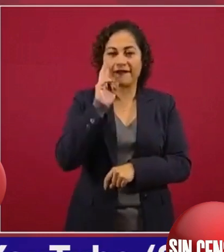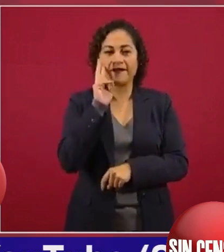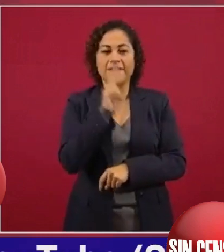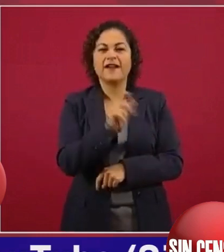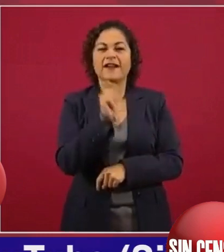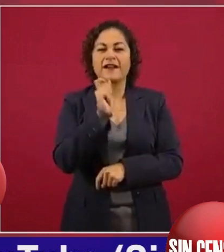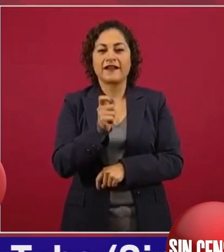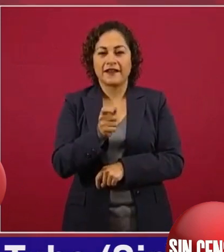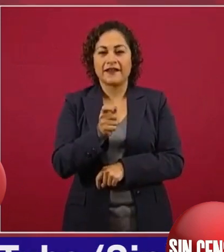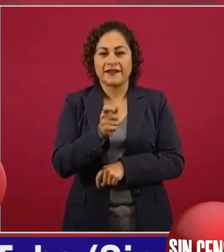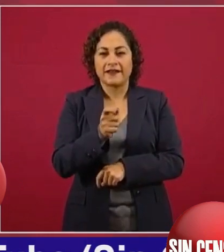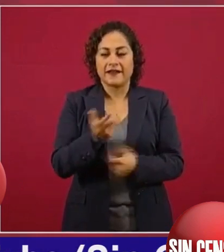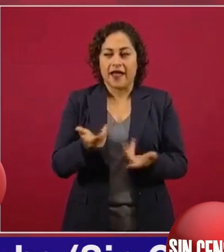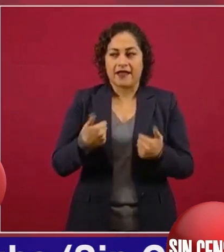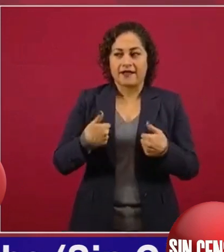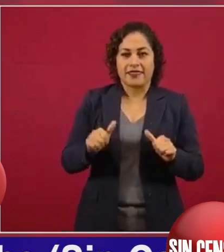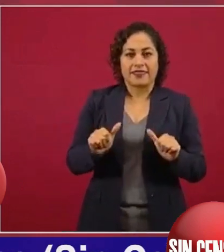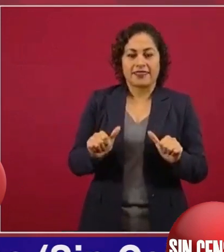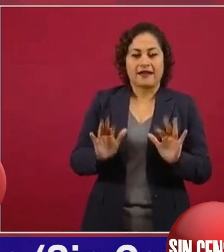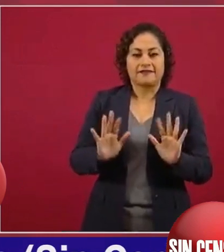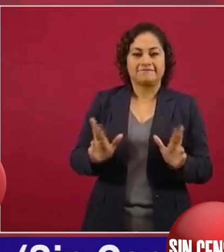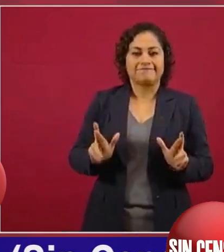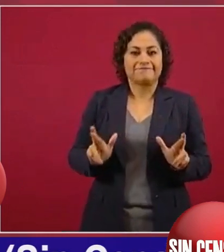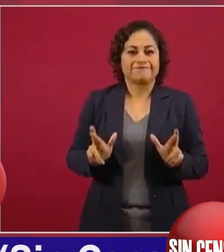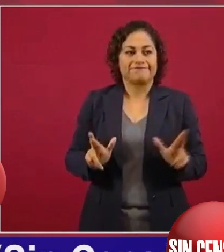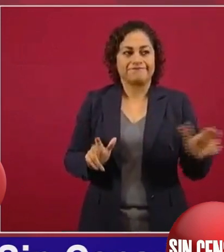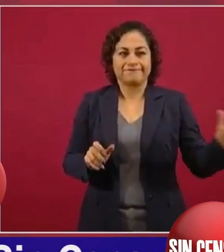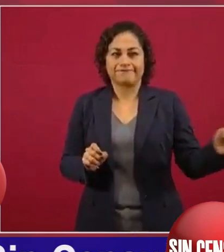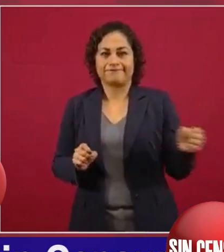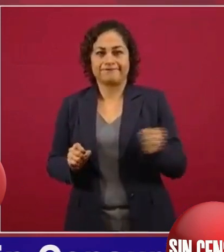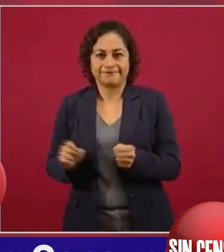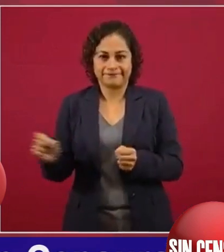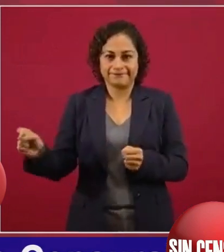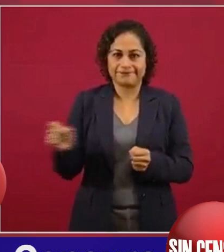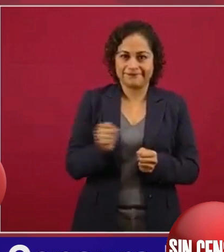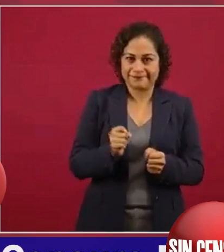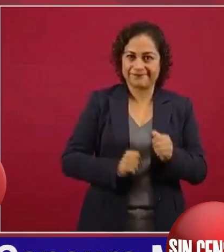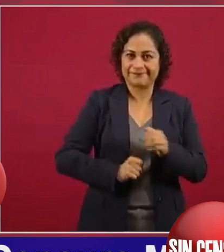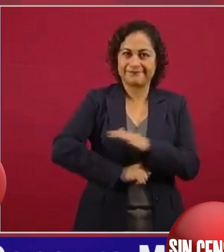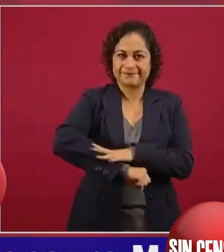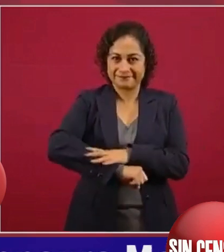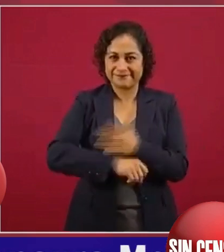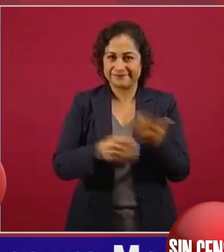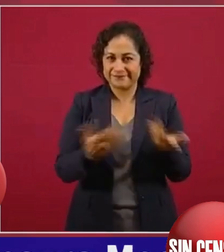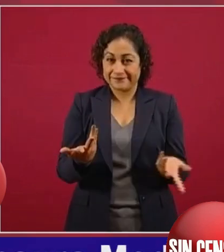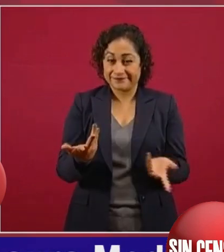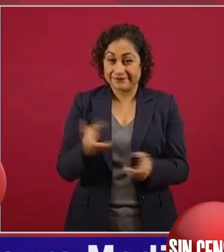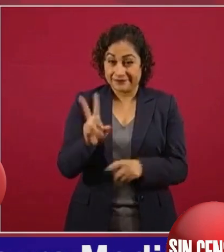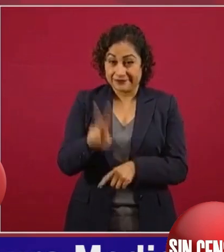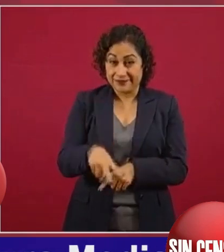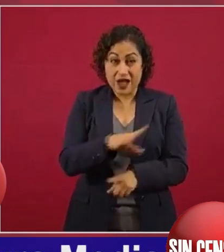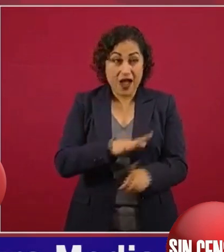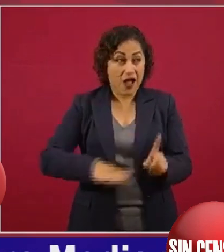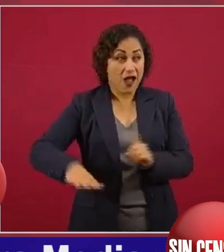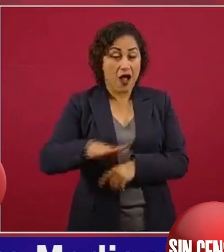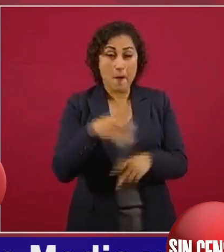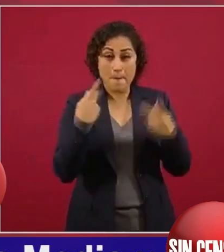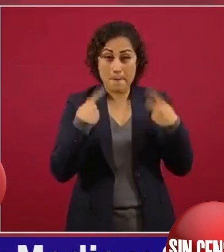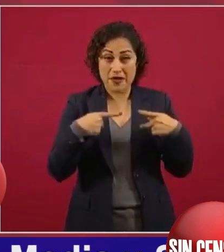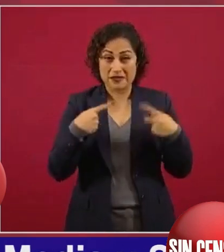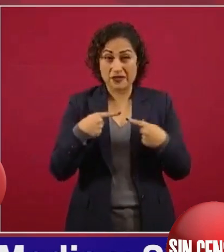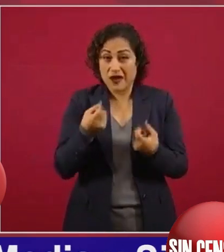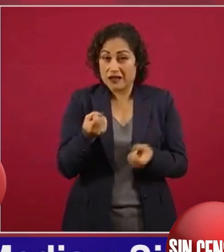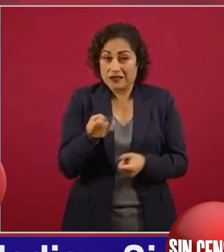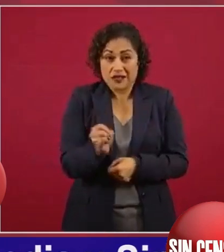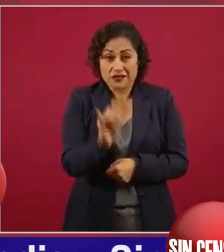la hicimos, pero esto no solo era la expresión de la mayoría de la gente, sino de